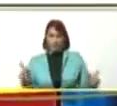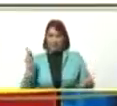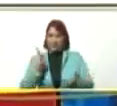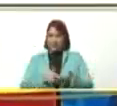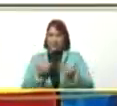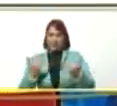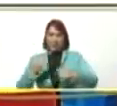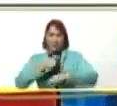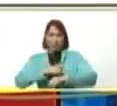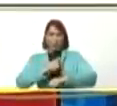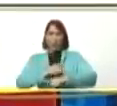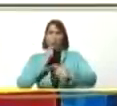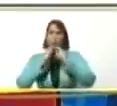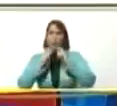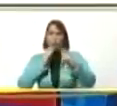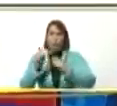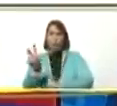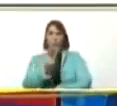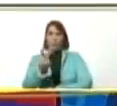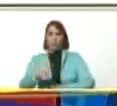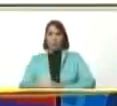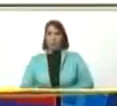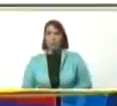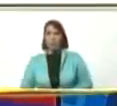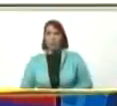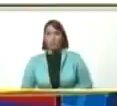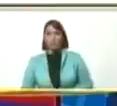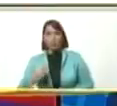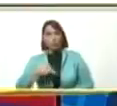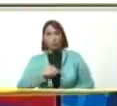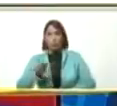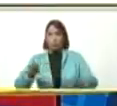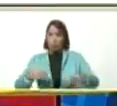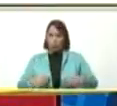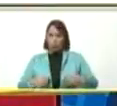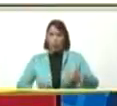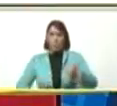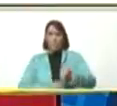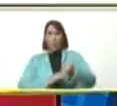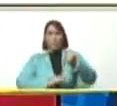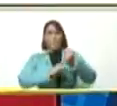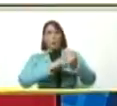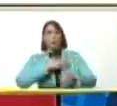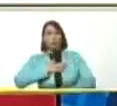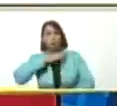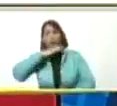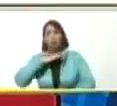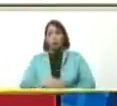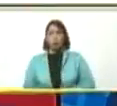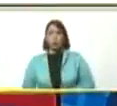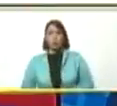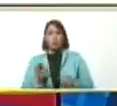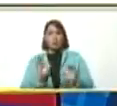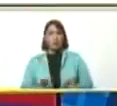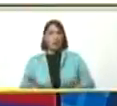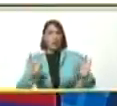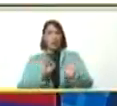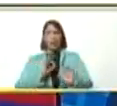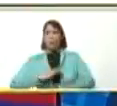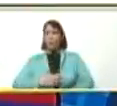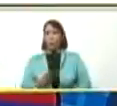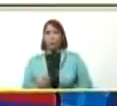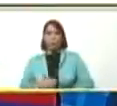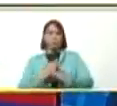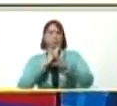hora del turismo en Venezuela. Hemos tomado el impulso suficiente y nada ni nadie podrá